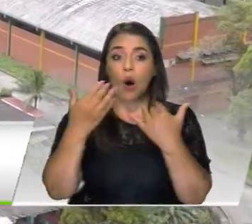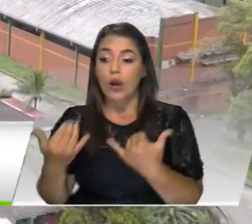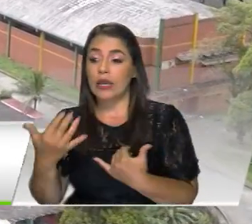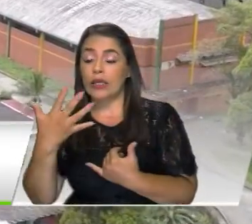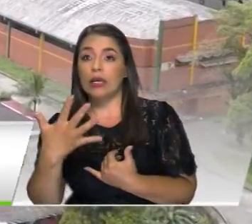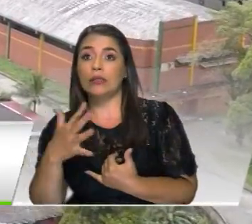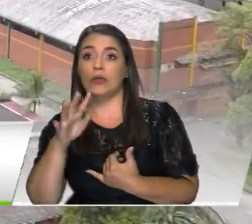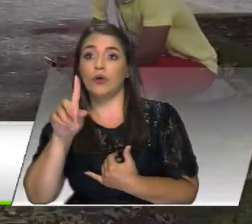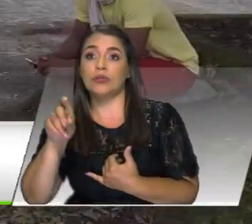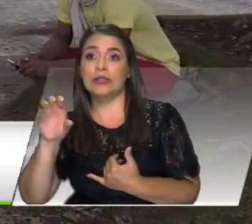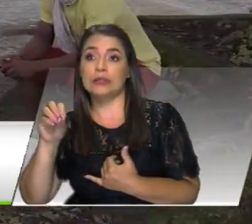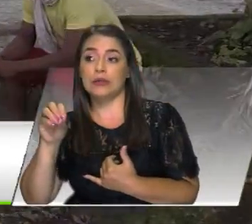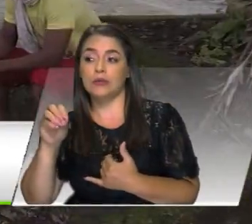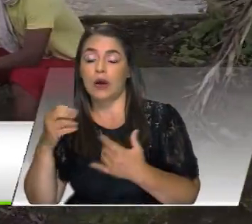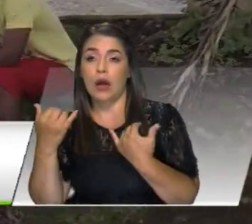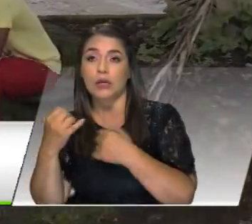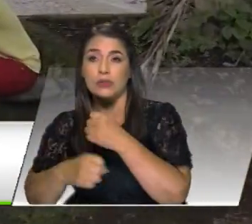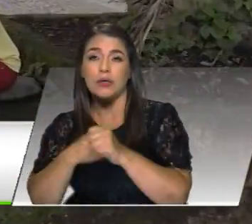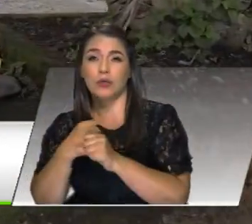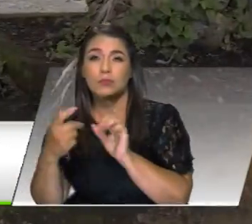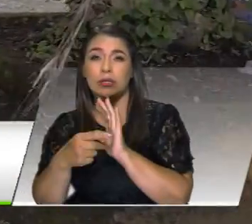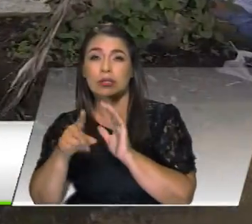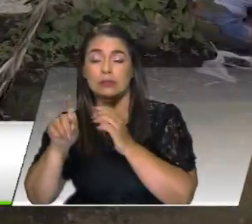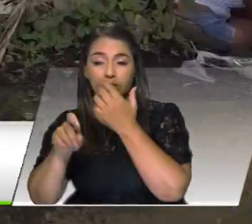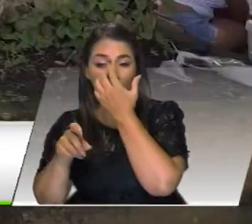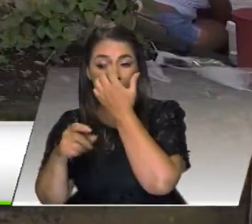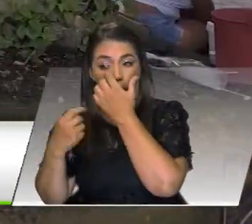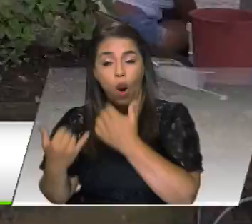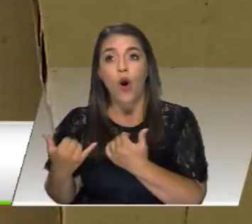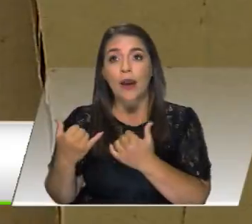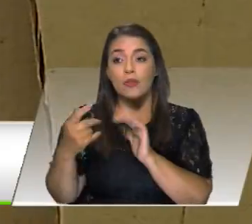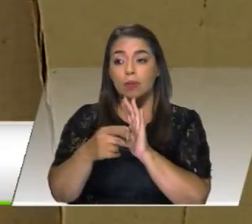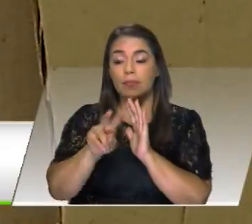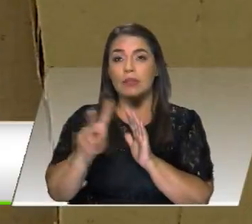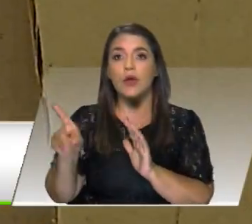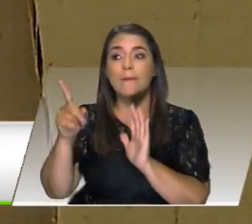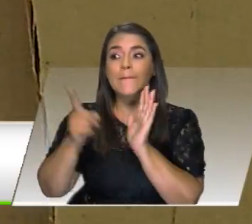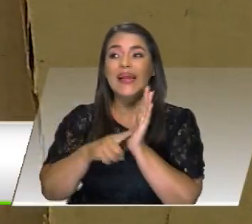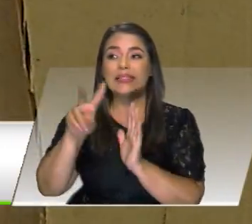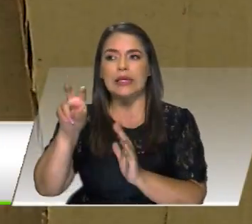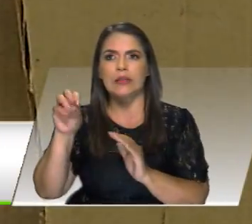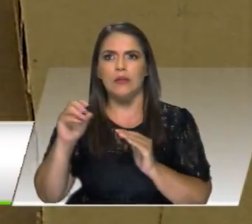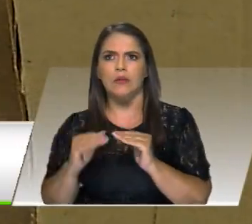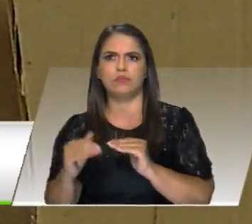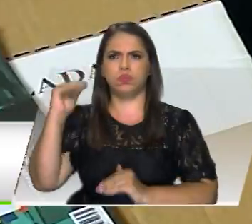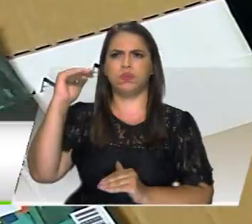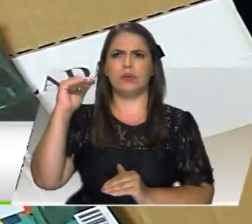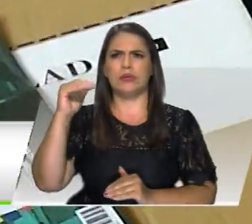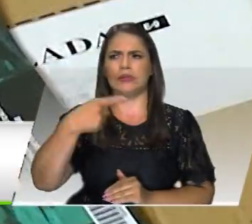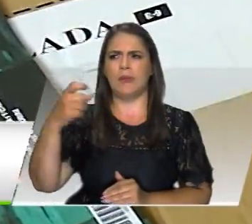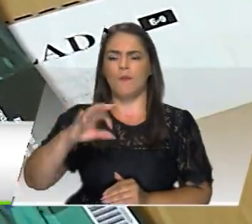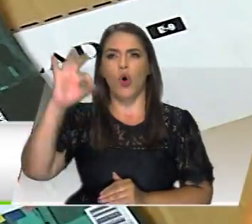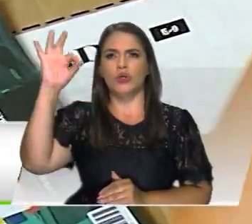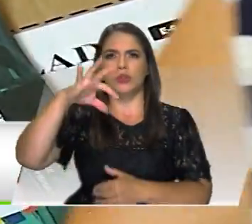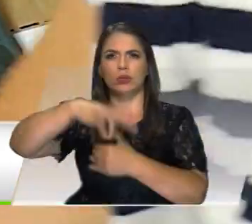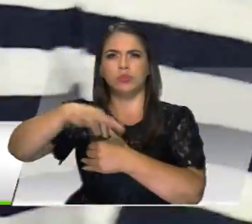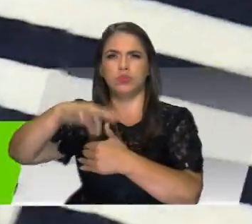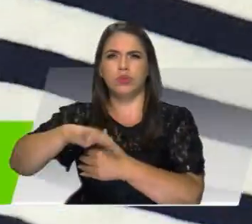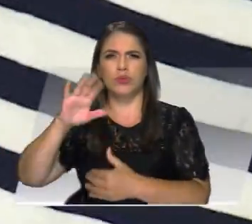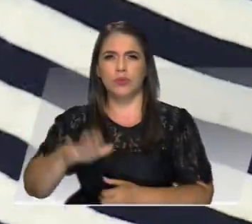560 en 2019, y a 1.070 en 2022, un incremento cercano al 100% en las cédulas